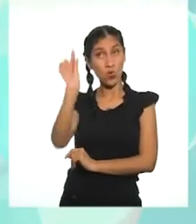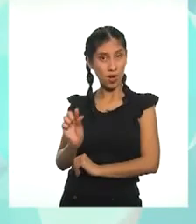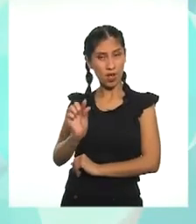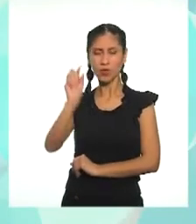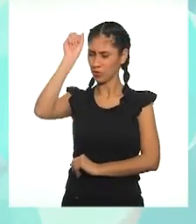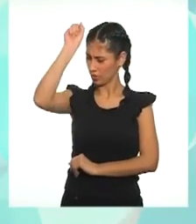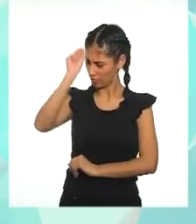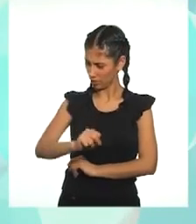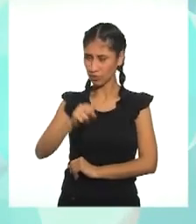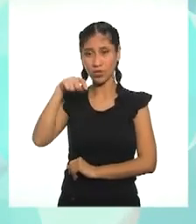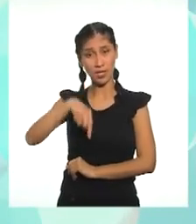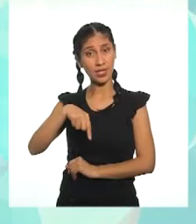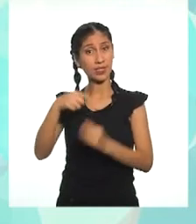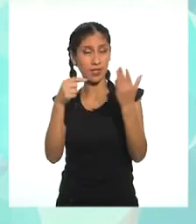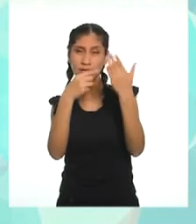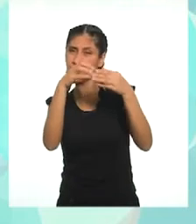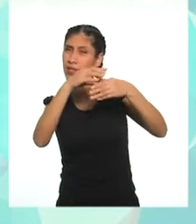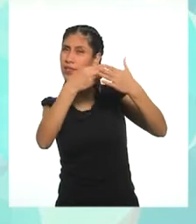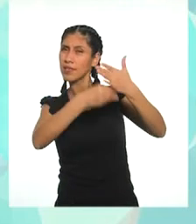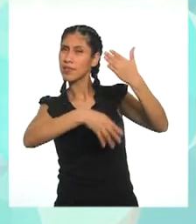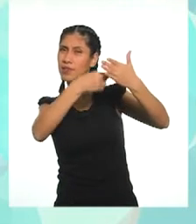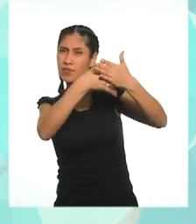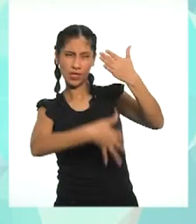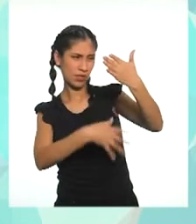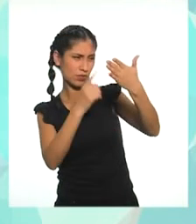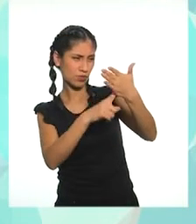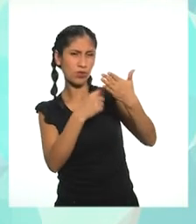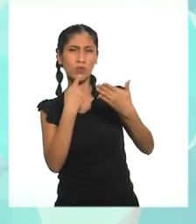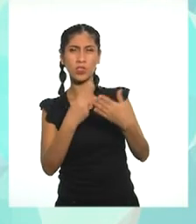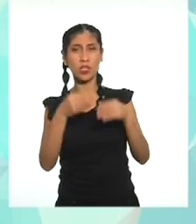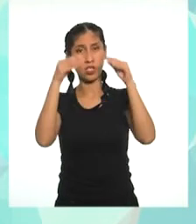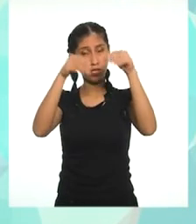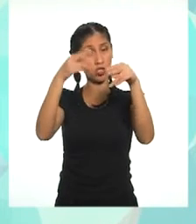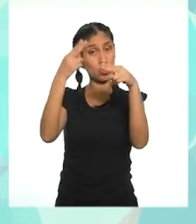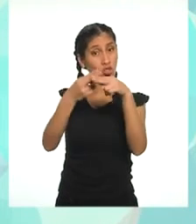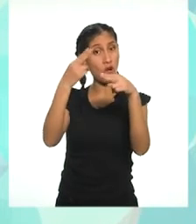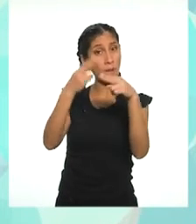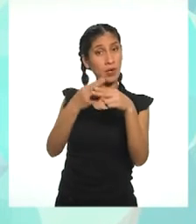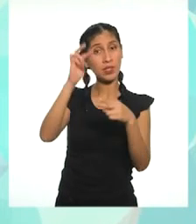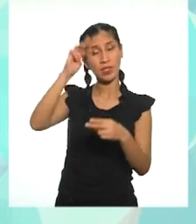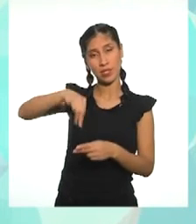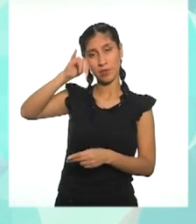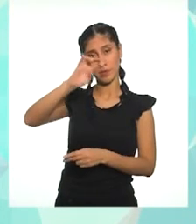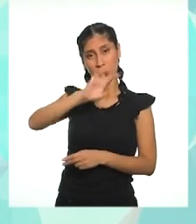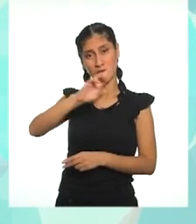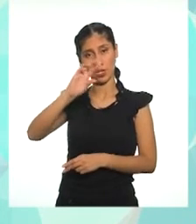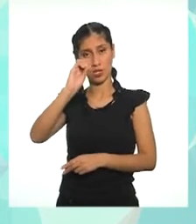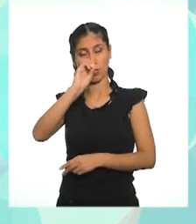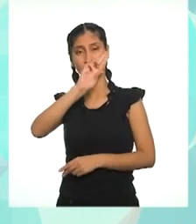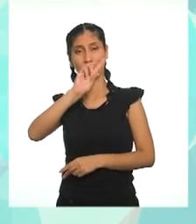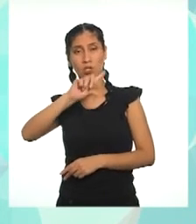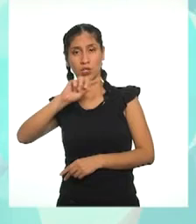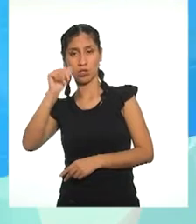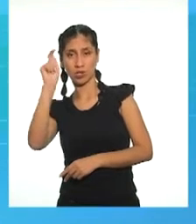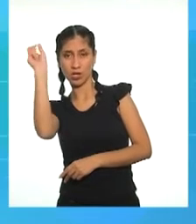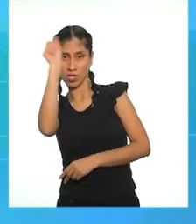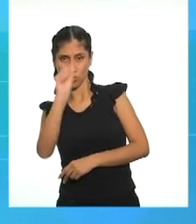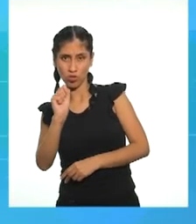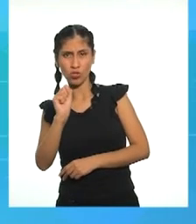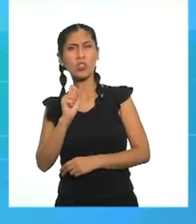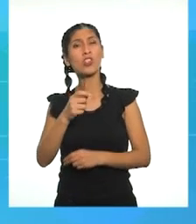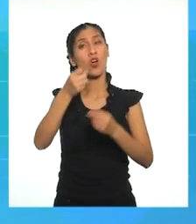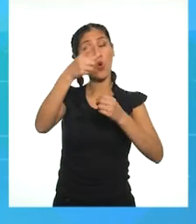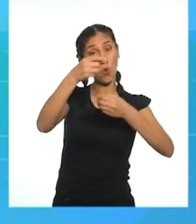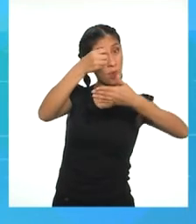es. Este tipo de texto recibe el nombre de microrrelatos y es un tipo de texto narrativo. Un